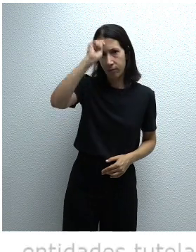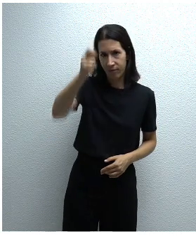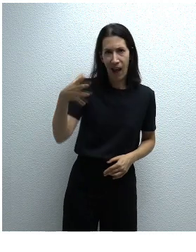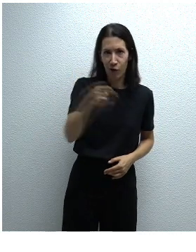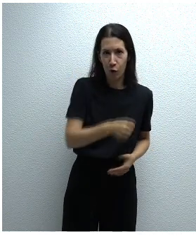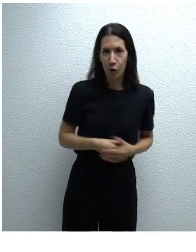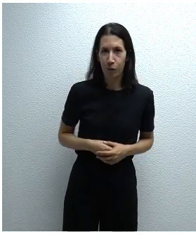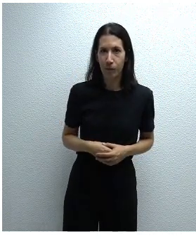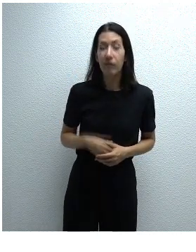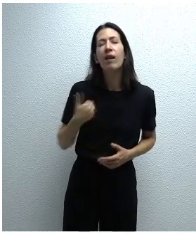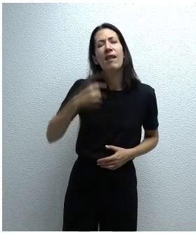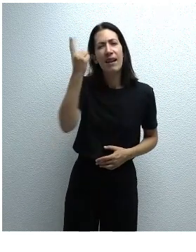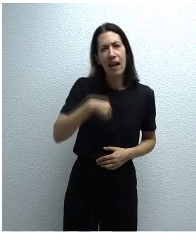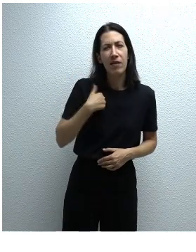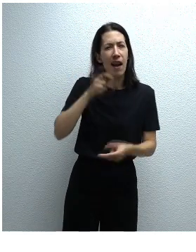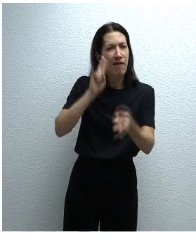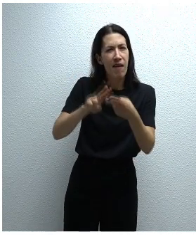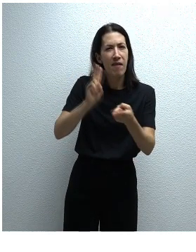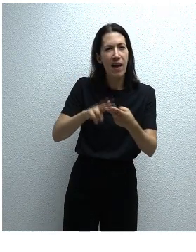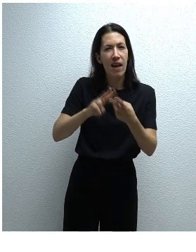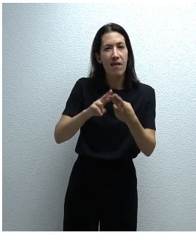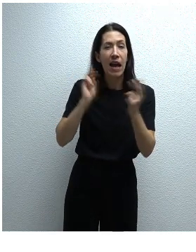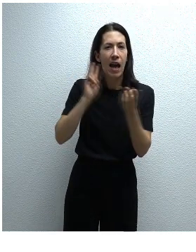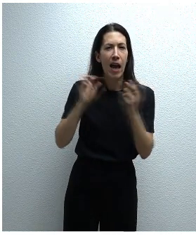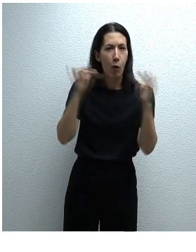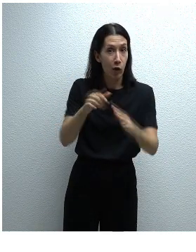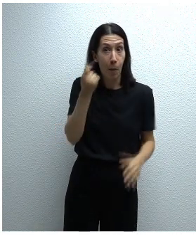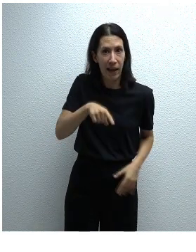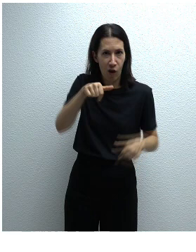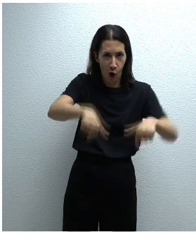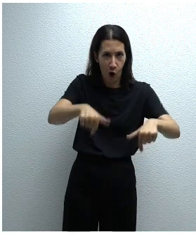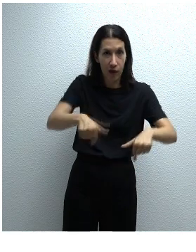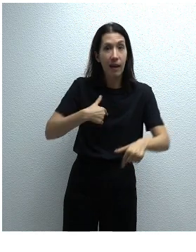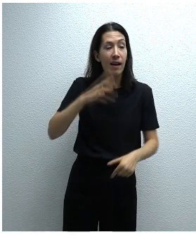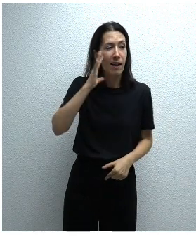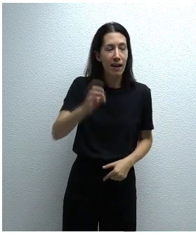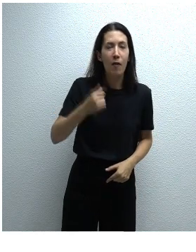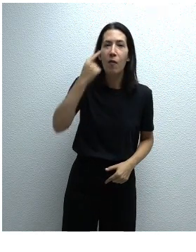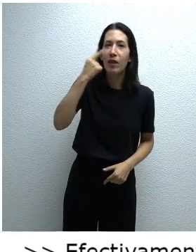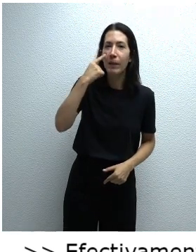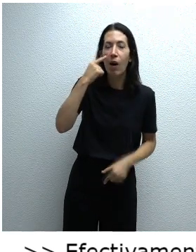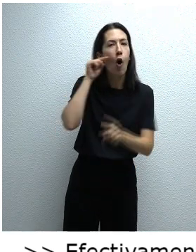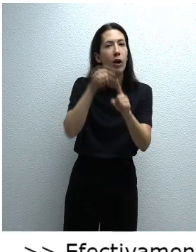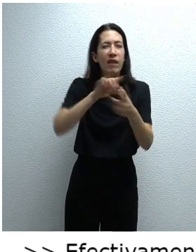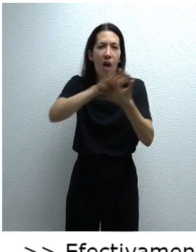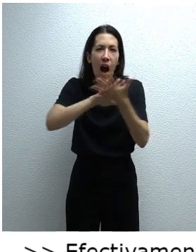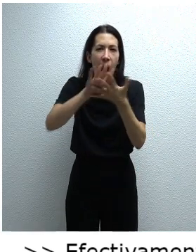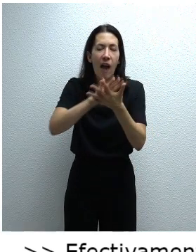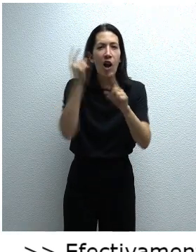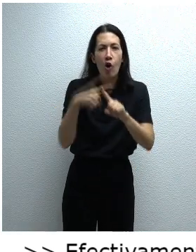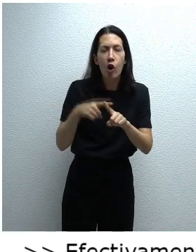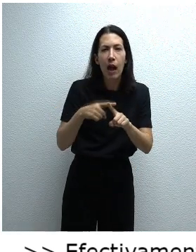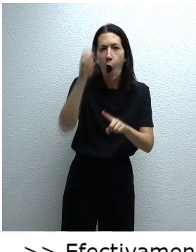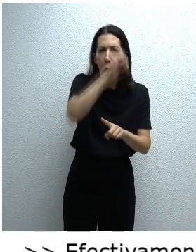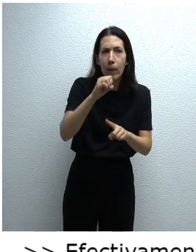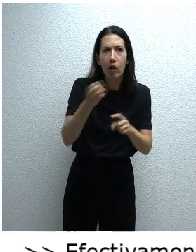bien sabes, y llevamos viéndonos muchos encuentros de este tipo, creo que son fundamentales para digamos, aunar criterios y